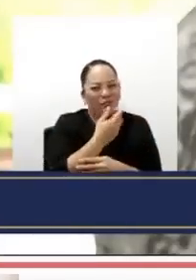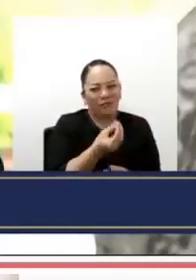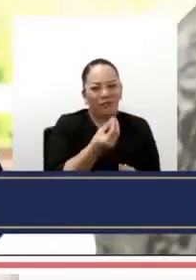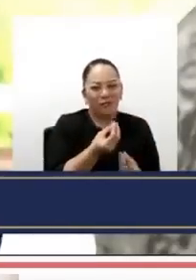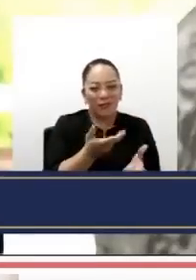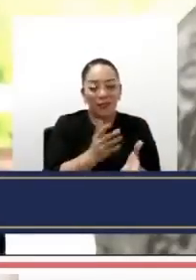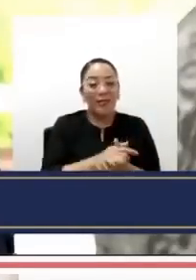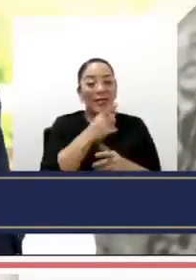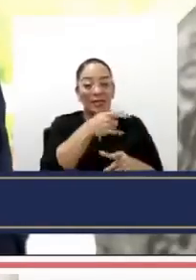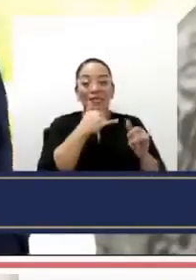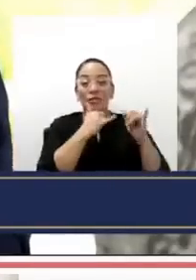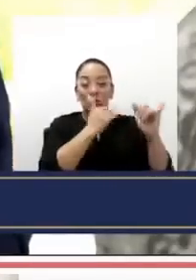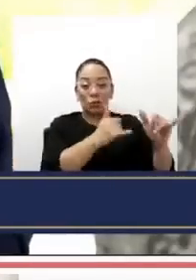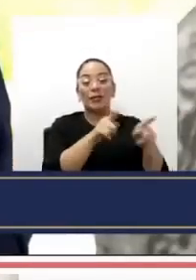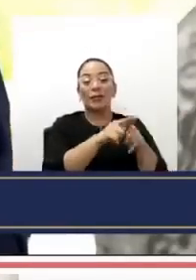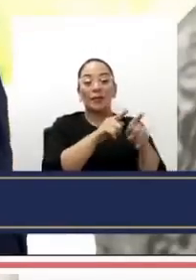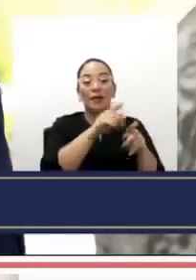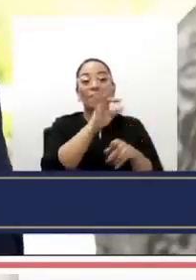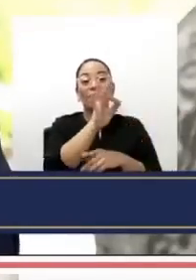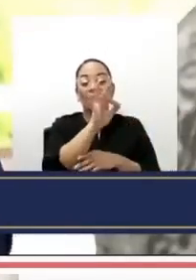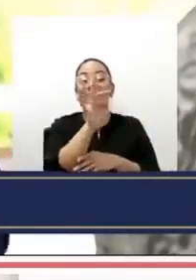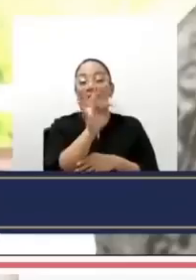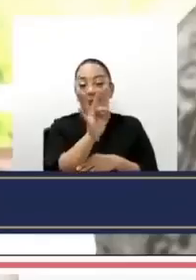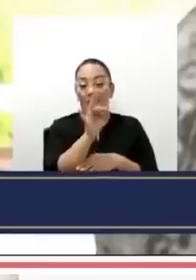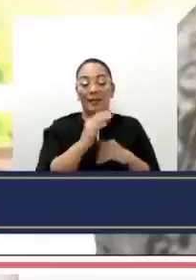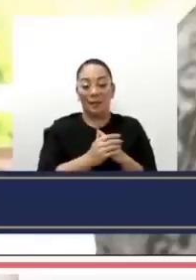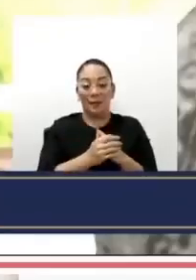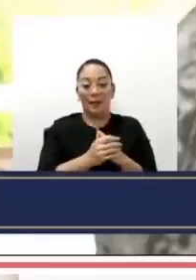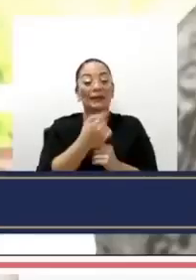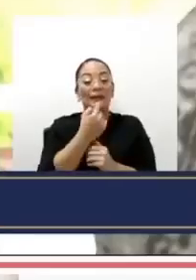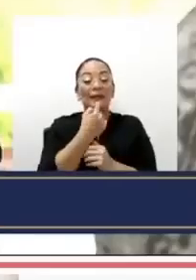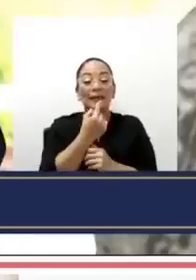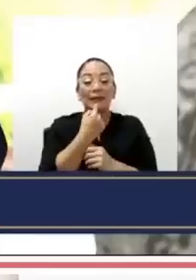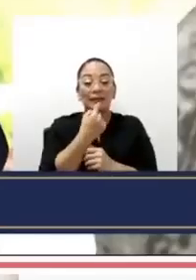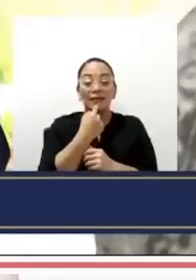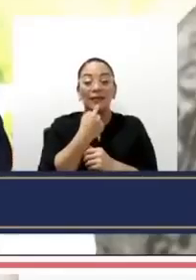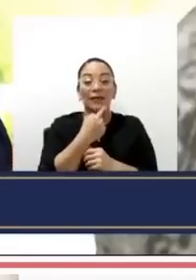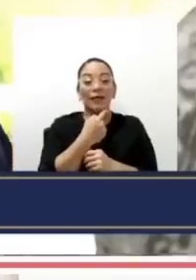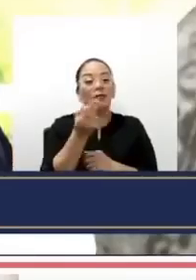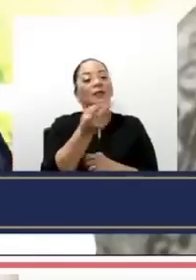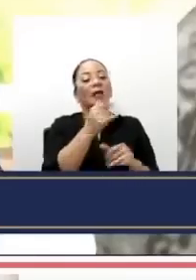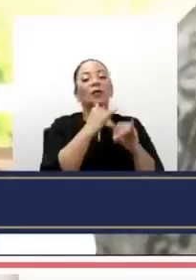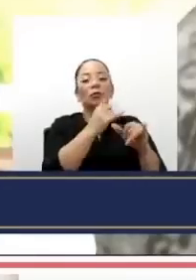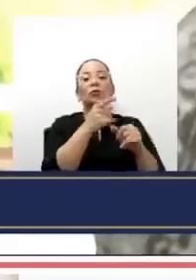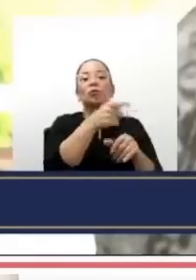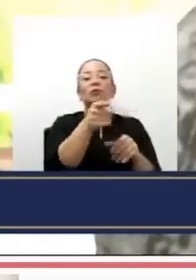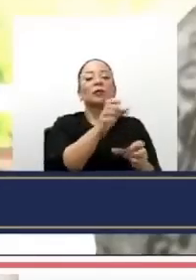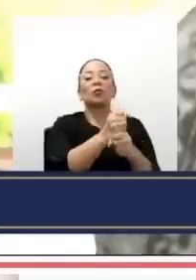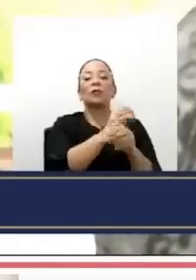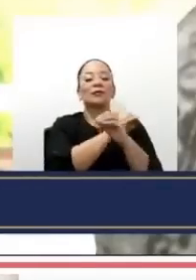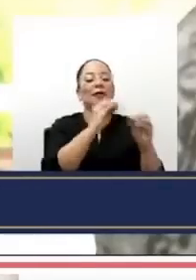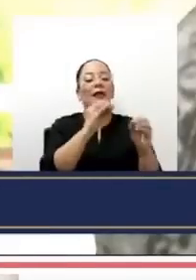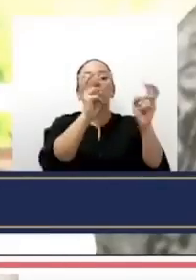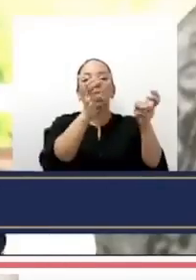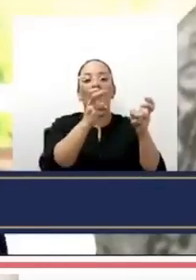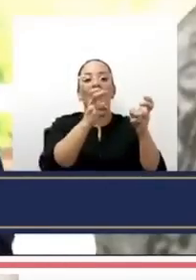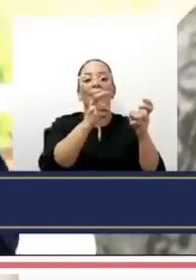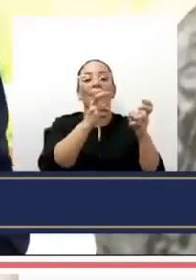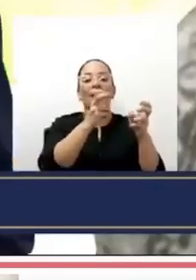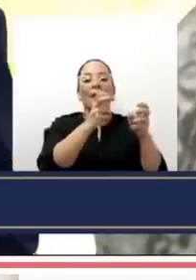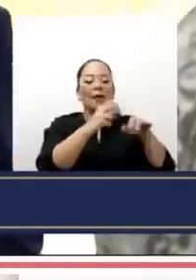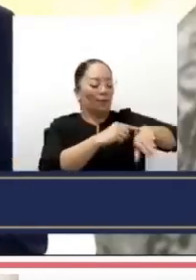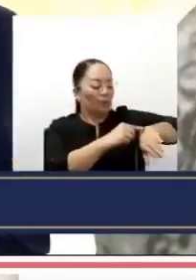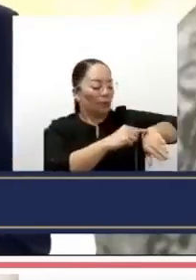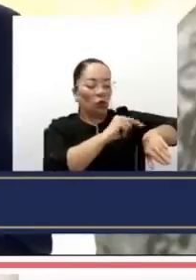también denuncia a don Franz Tattenbach, porque dice que los denuncia porque ustedes no hacen nada con crucitas. Esa es la denuncia, nada